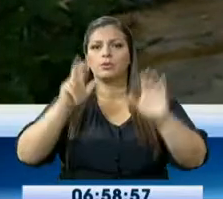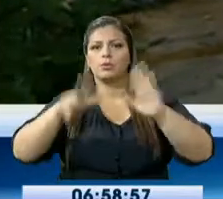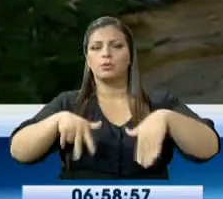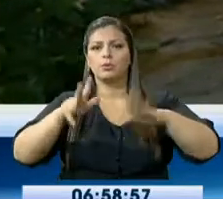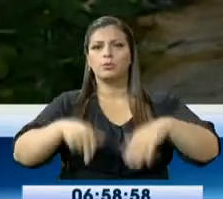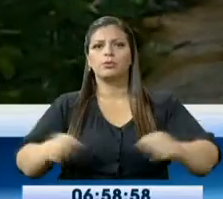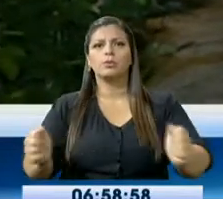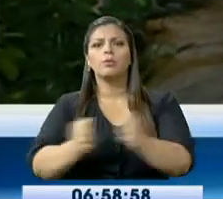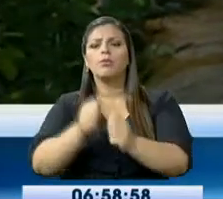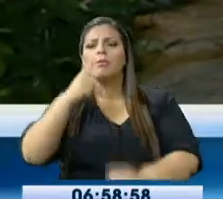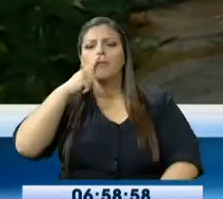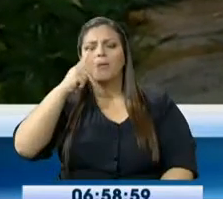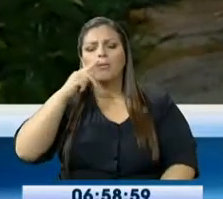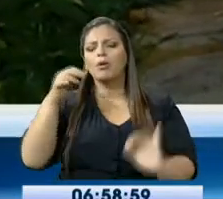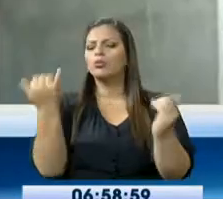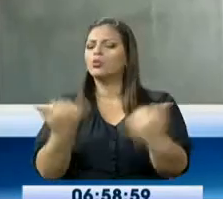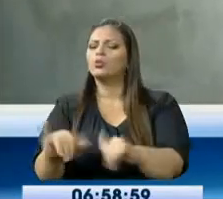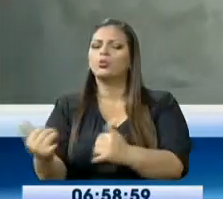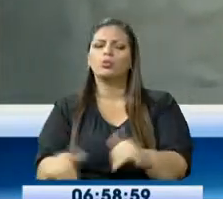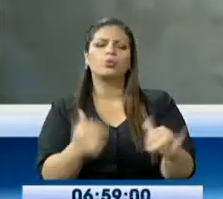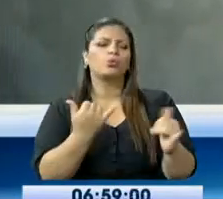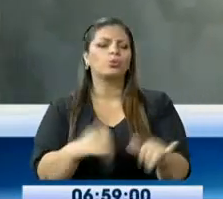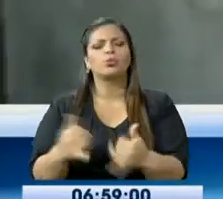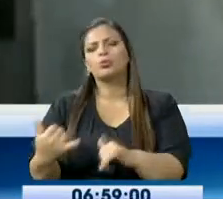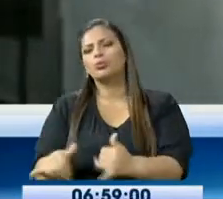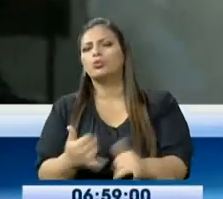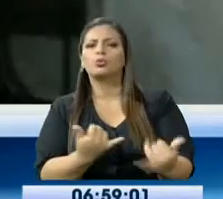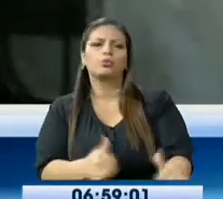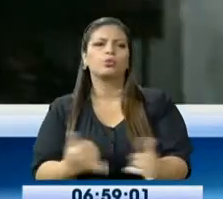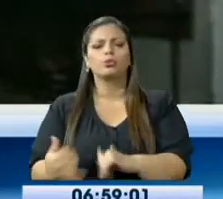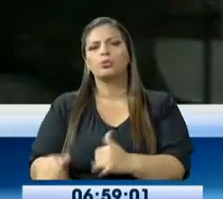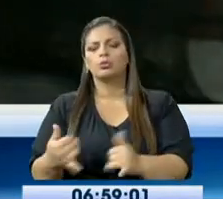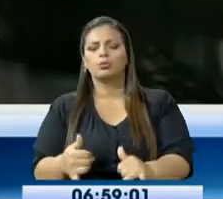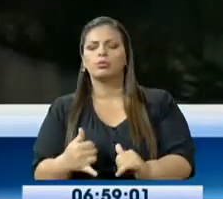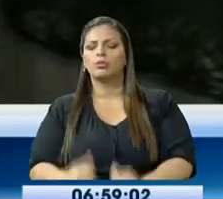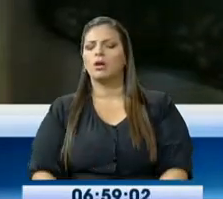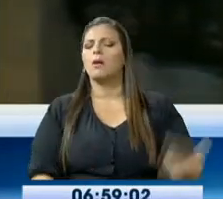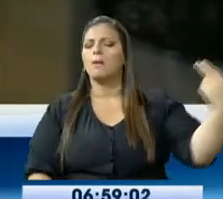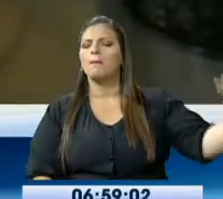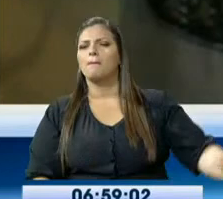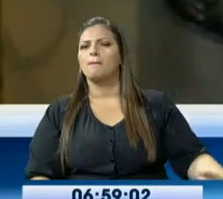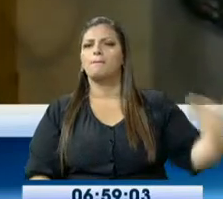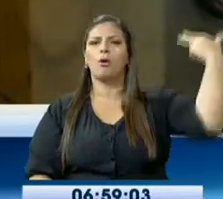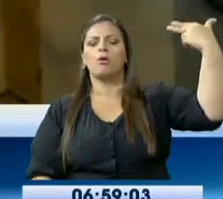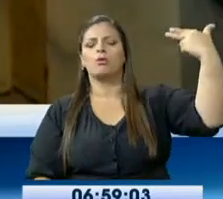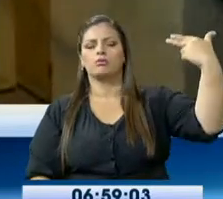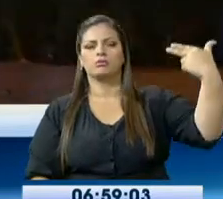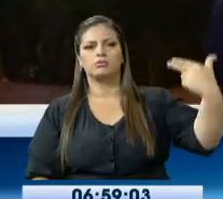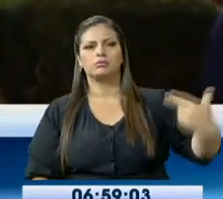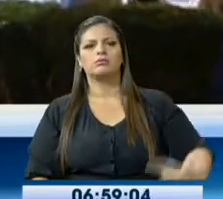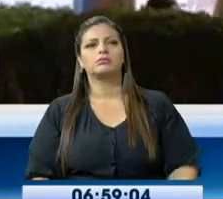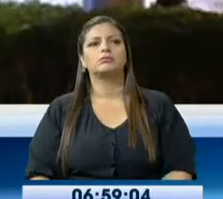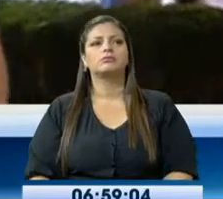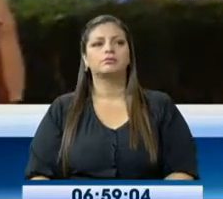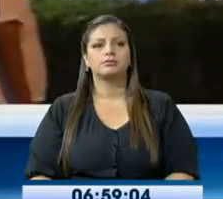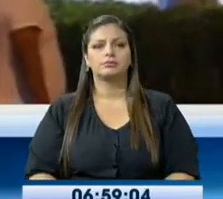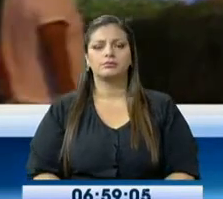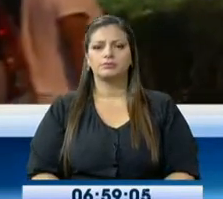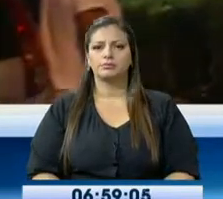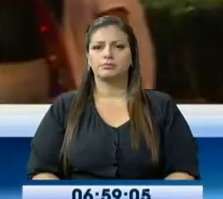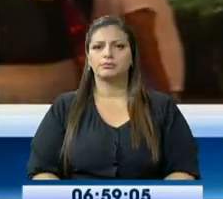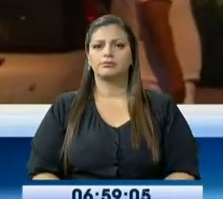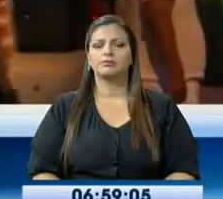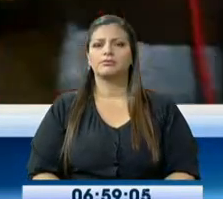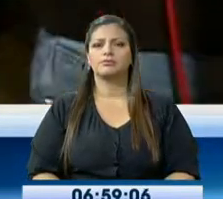pequeño permanecía en el portal de su vivienda junto a su padre, cuando de pronto pasó una persona a precipitada carrera y